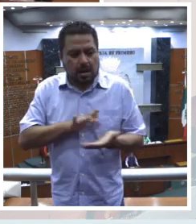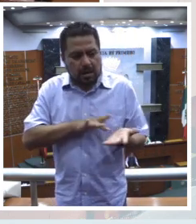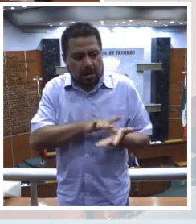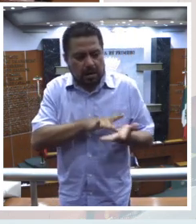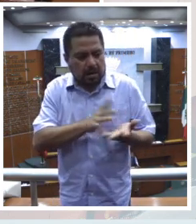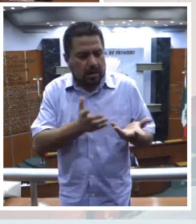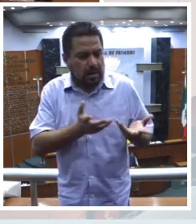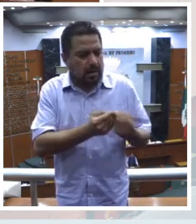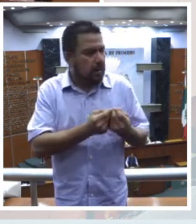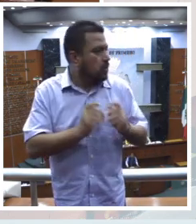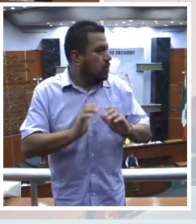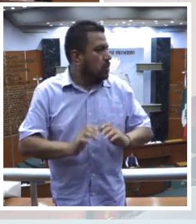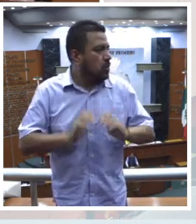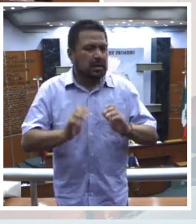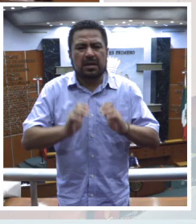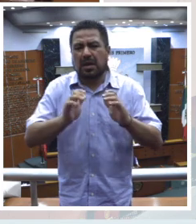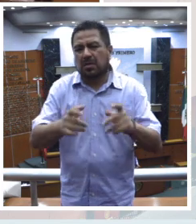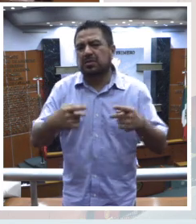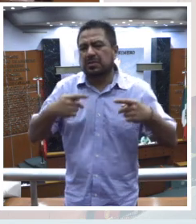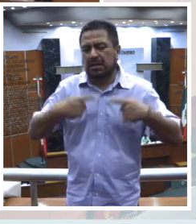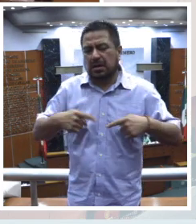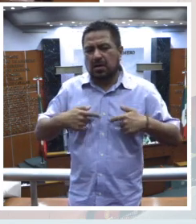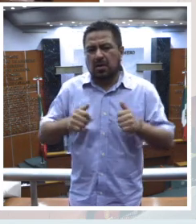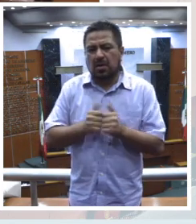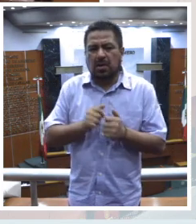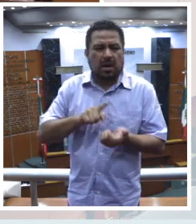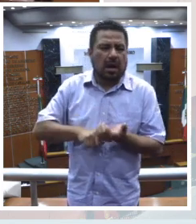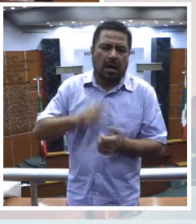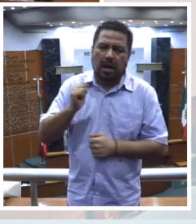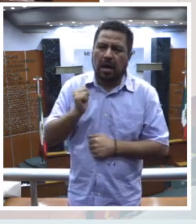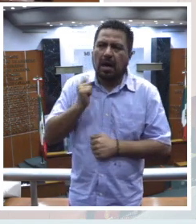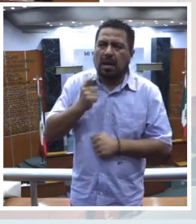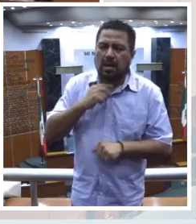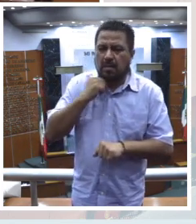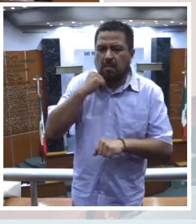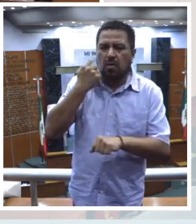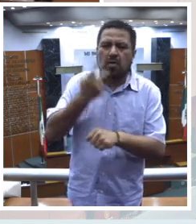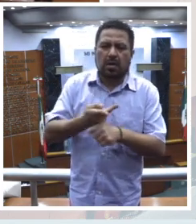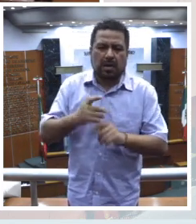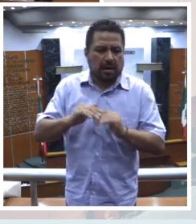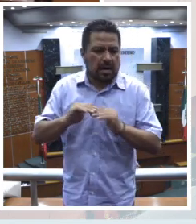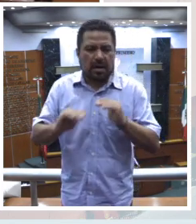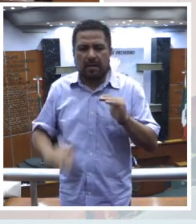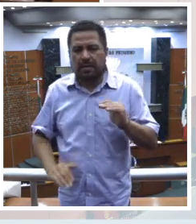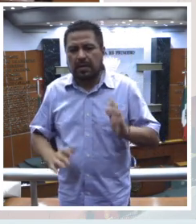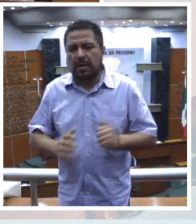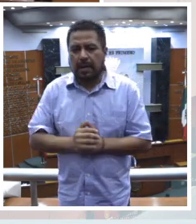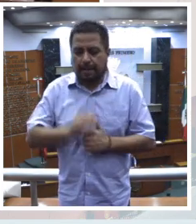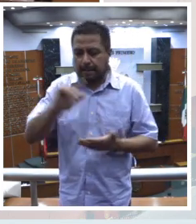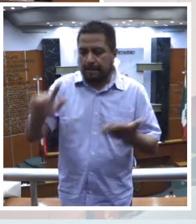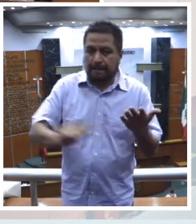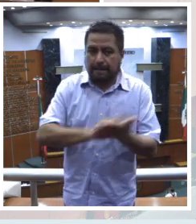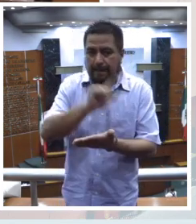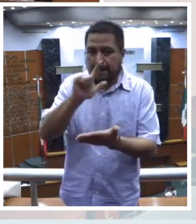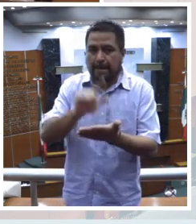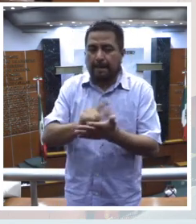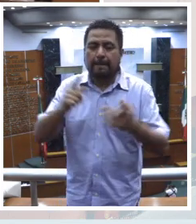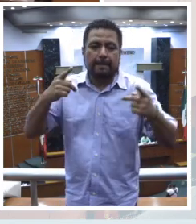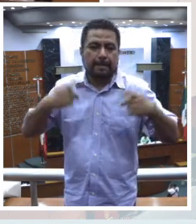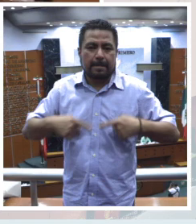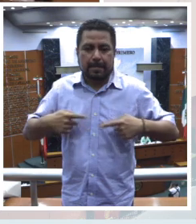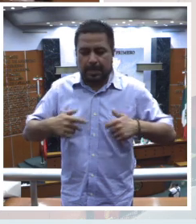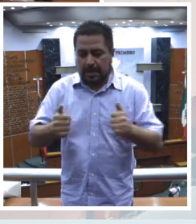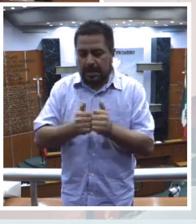los cuidados de las personas con algún tipo de vulnerabilidad. Las reformas en favor de las personas